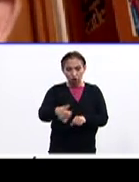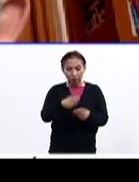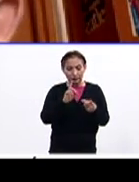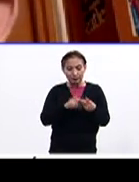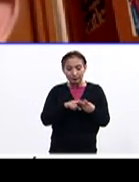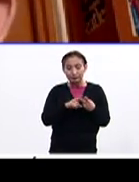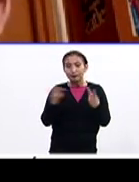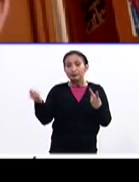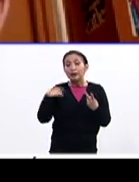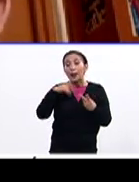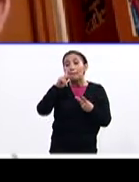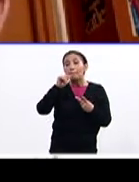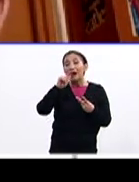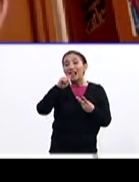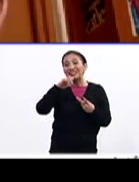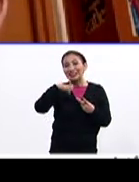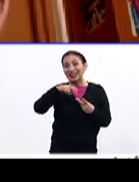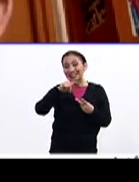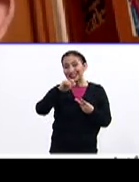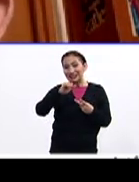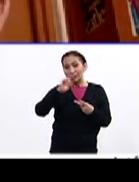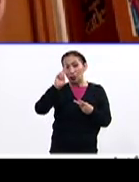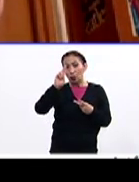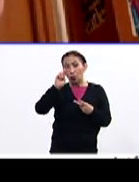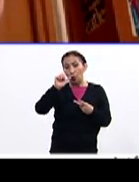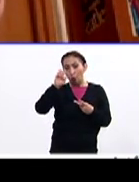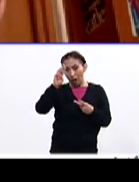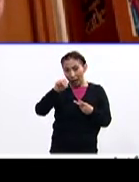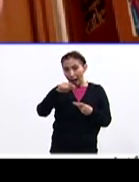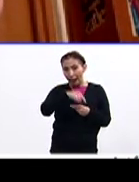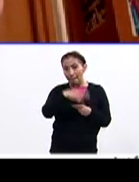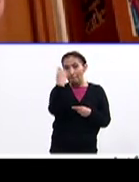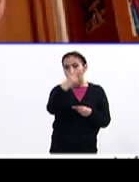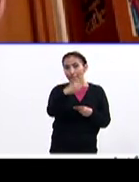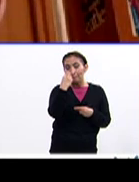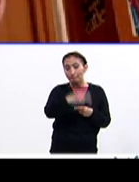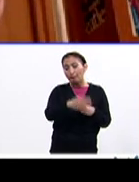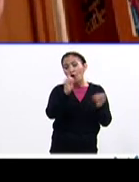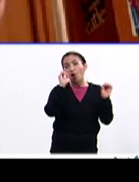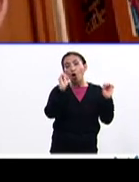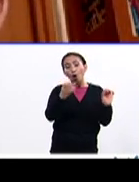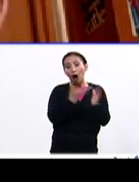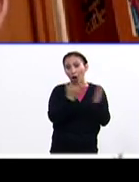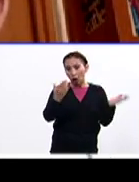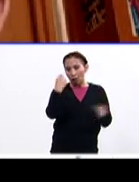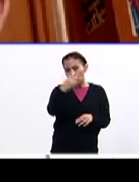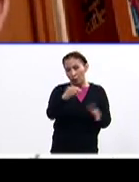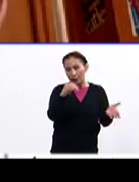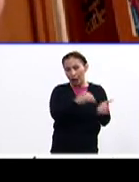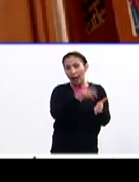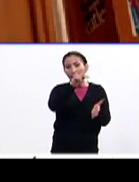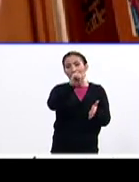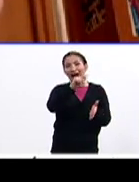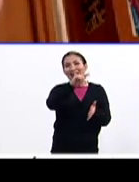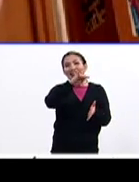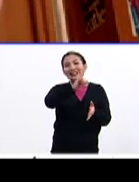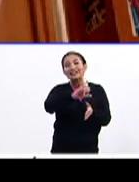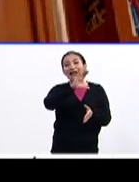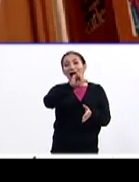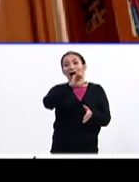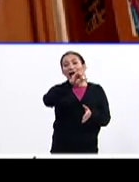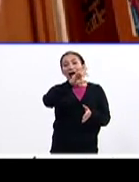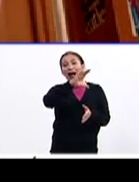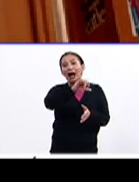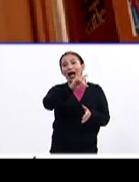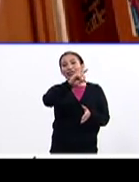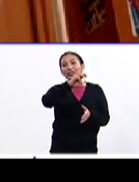lado, las patentes de la universidad se llaman o se están llamando ahora patentes académicas,